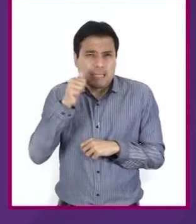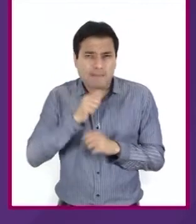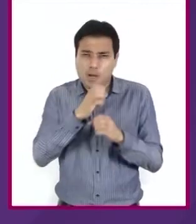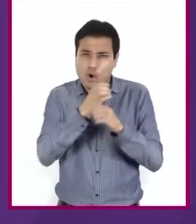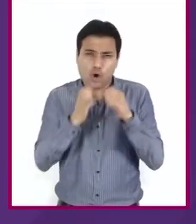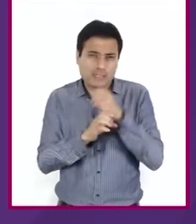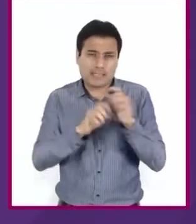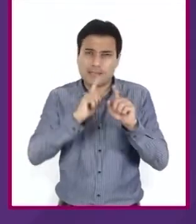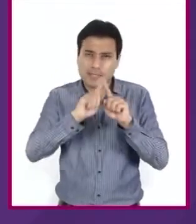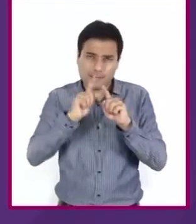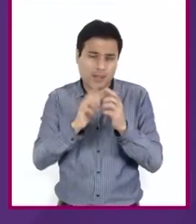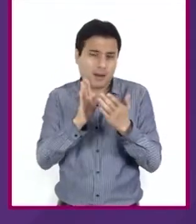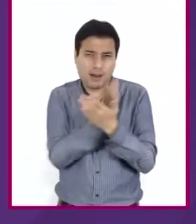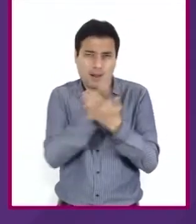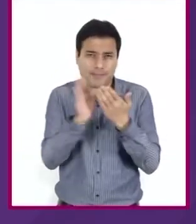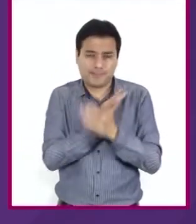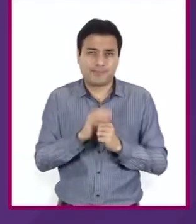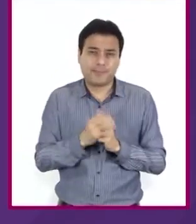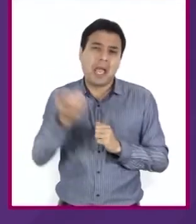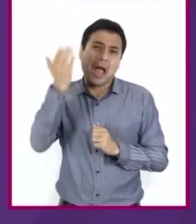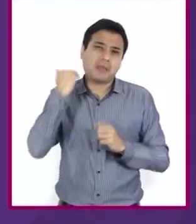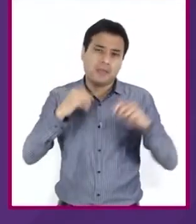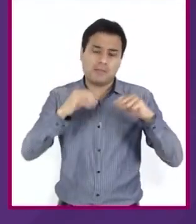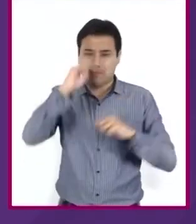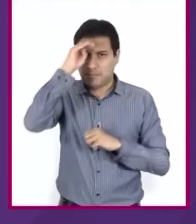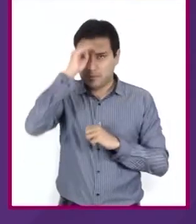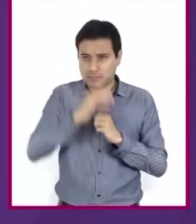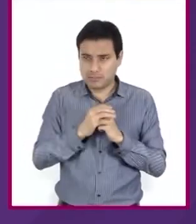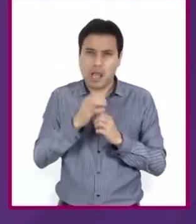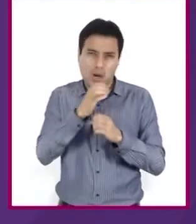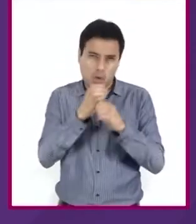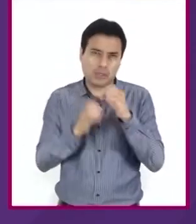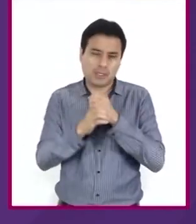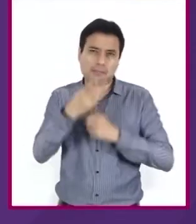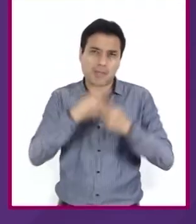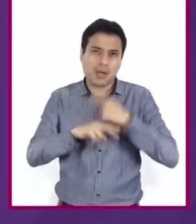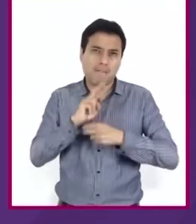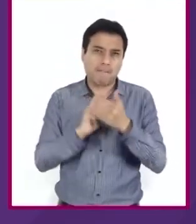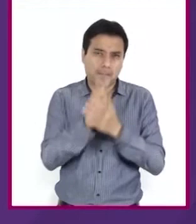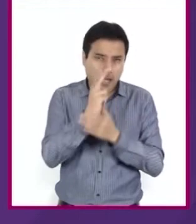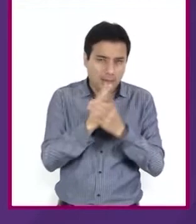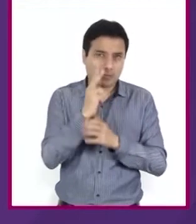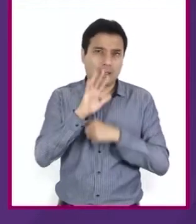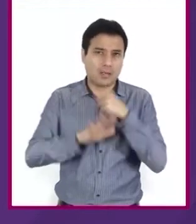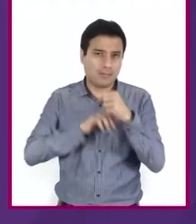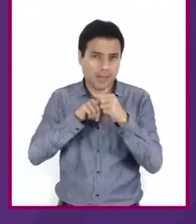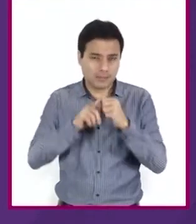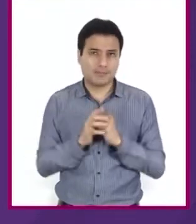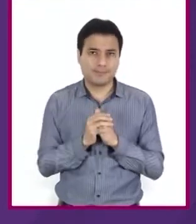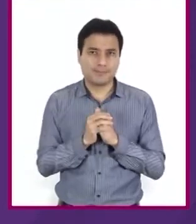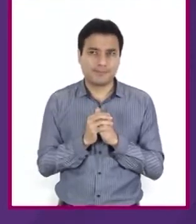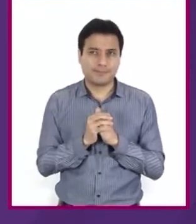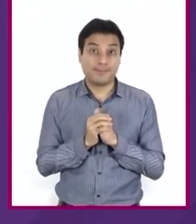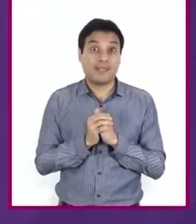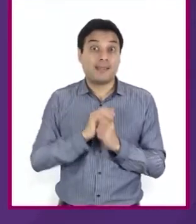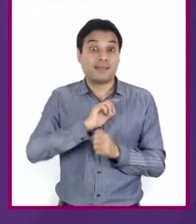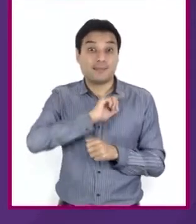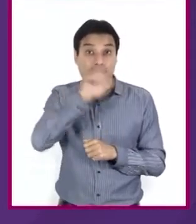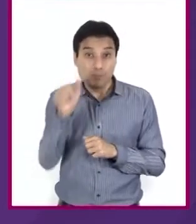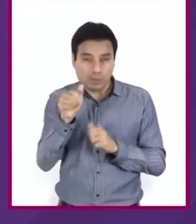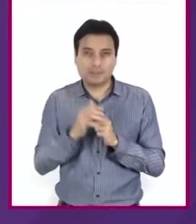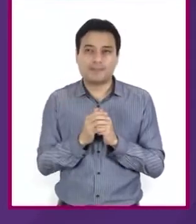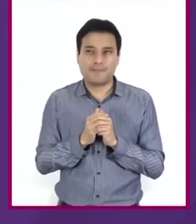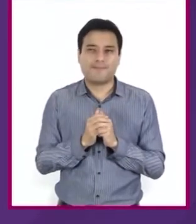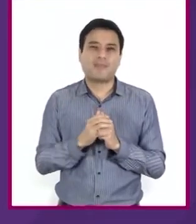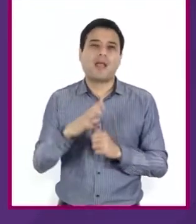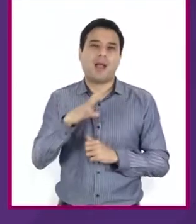un principio se dio cuenta que algunos venían de la naturaleza, de vegetales y animales. Esto lo condujo a dividir la materia en